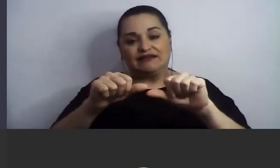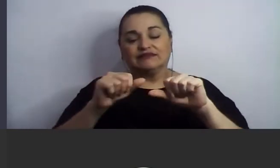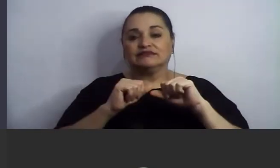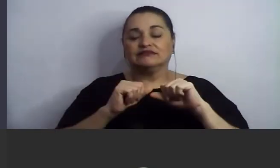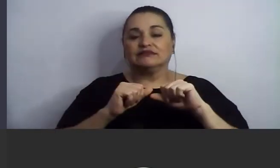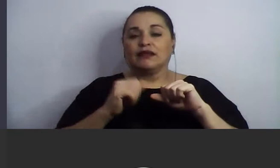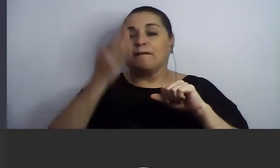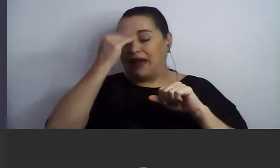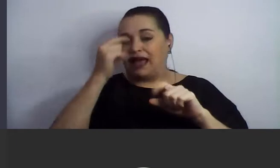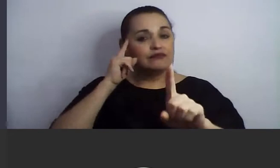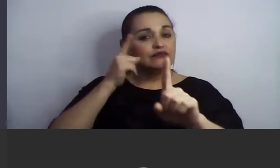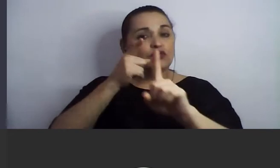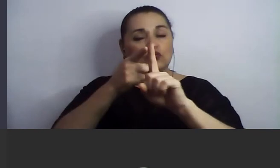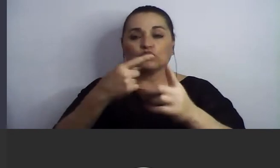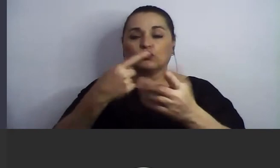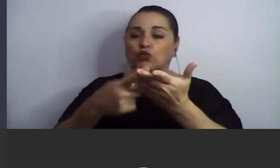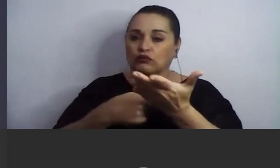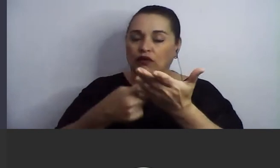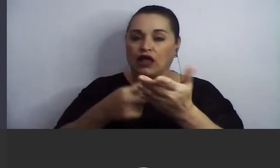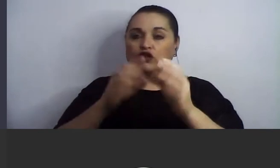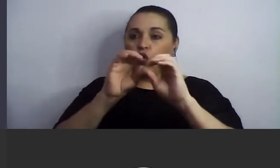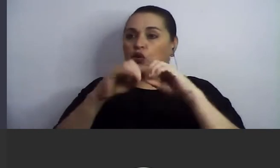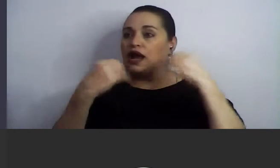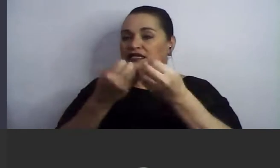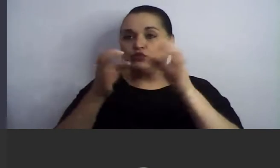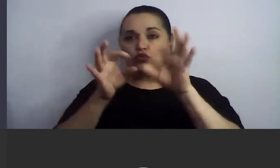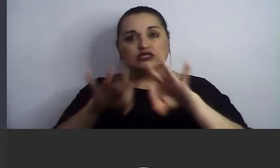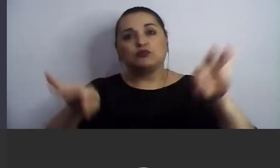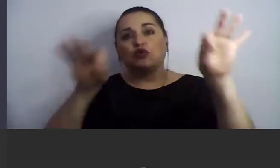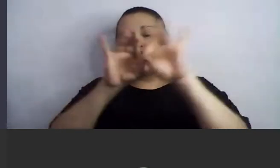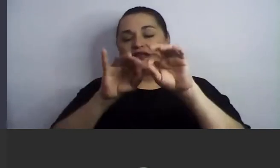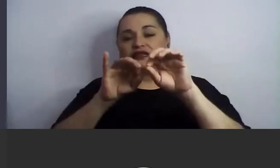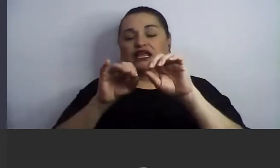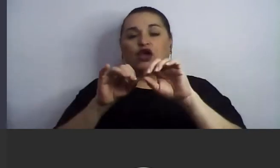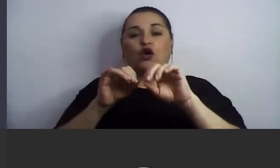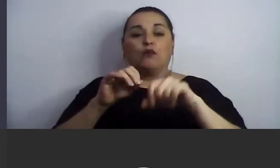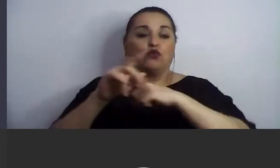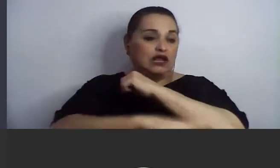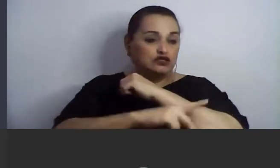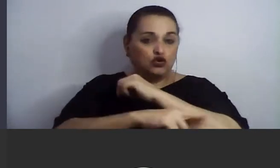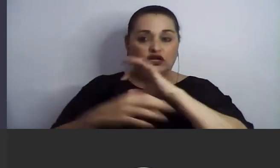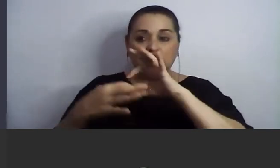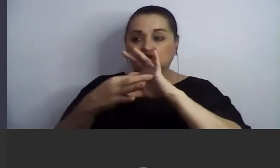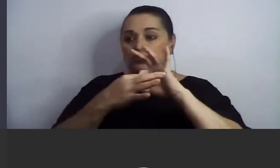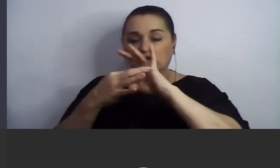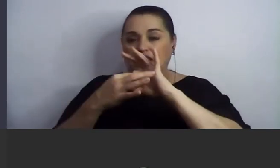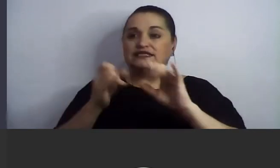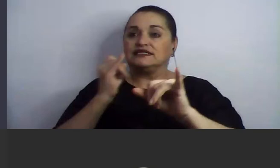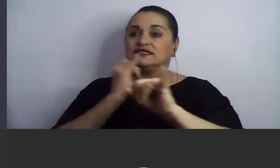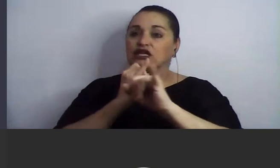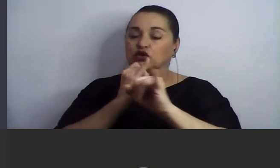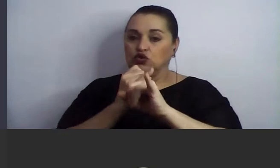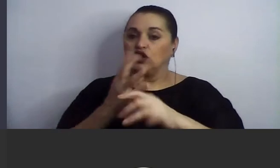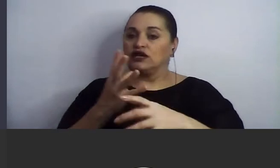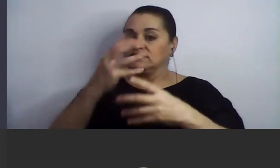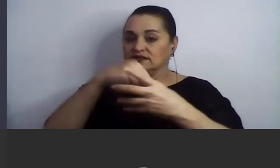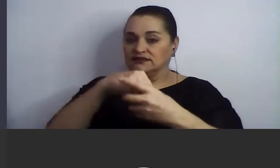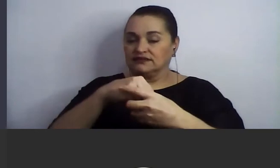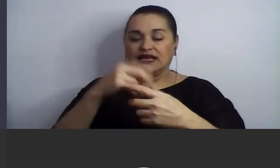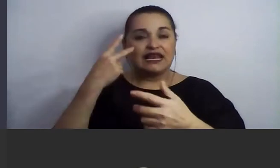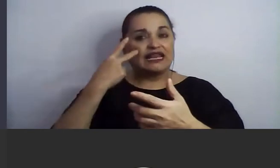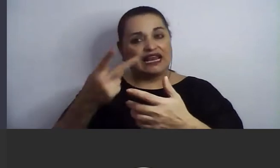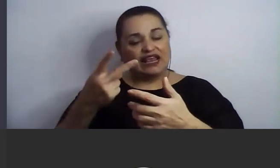llegar a un debate con un organismo tan importante como es Naciones Unidas y las instituciones que están aquí que tienen que ver tanto con la